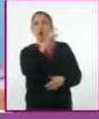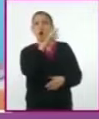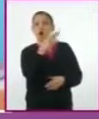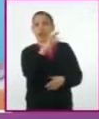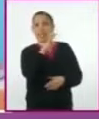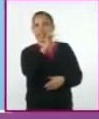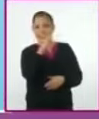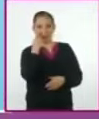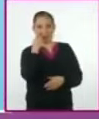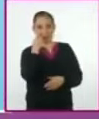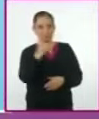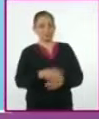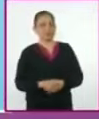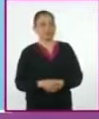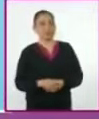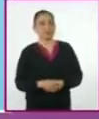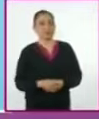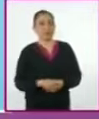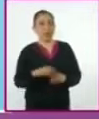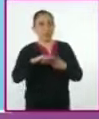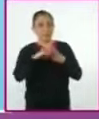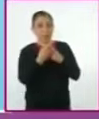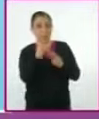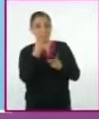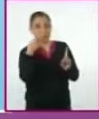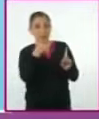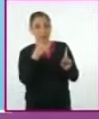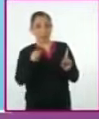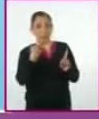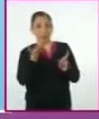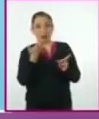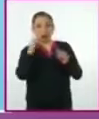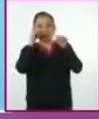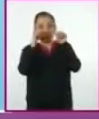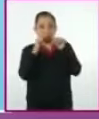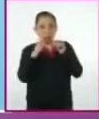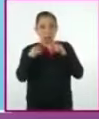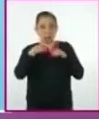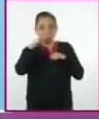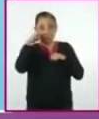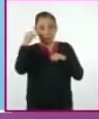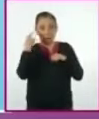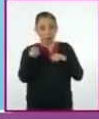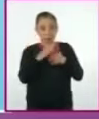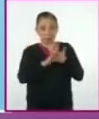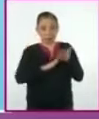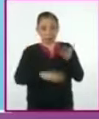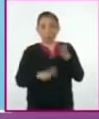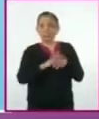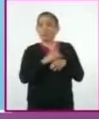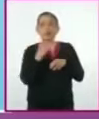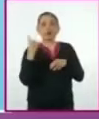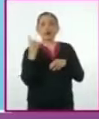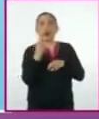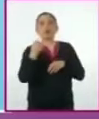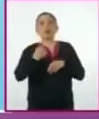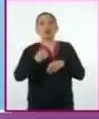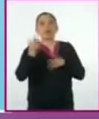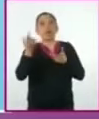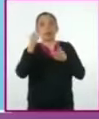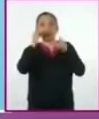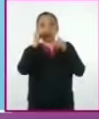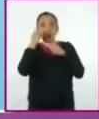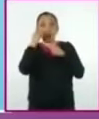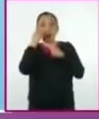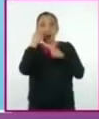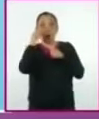Escucha. Empezaré refiriéndome a mi modesta ceguera personal. Modesta en primer término, porque es ceguera total de un